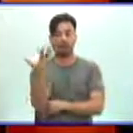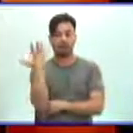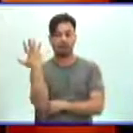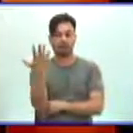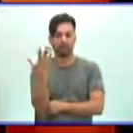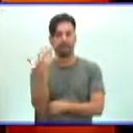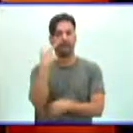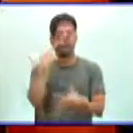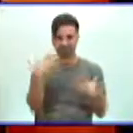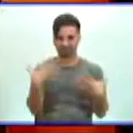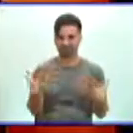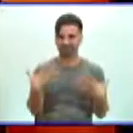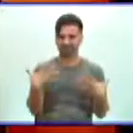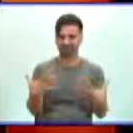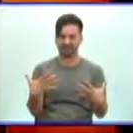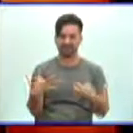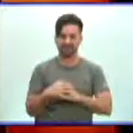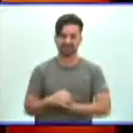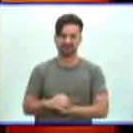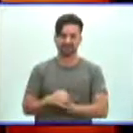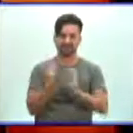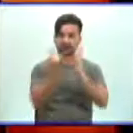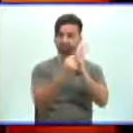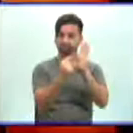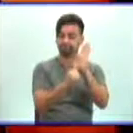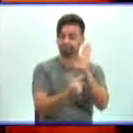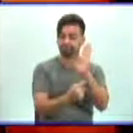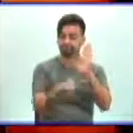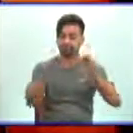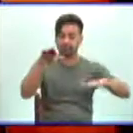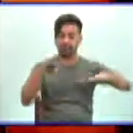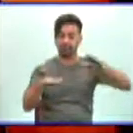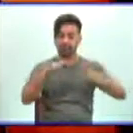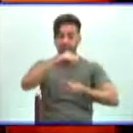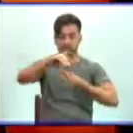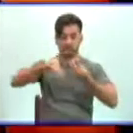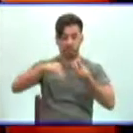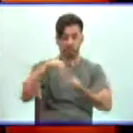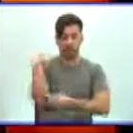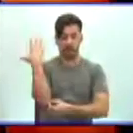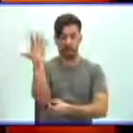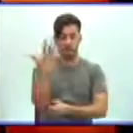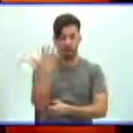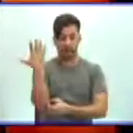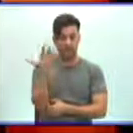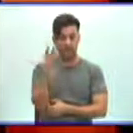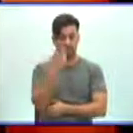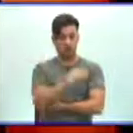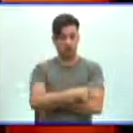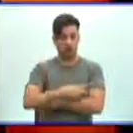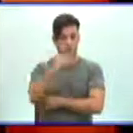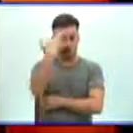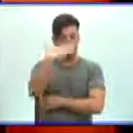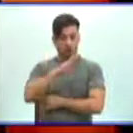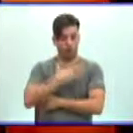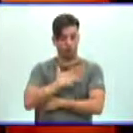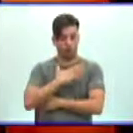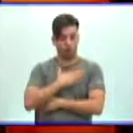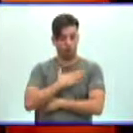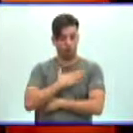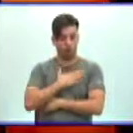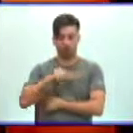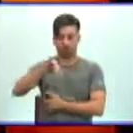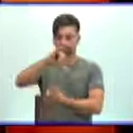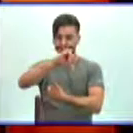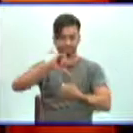además comprender algunos de los factores que modifican el clima en nuestro país y por supuesto en toda la región tropical. Recuerden que este